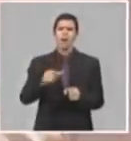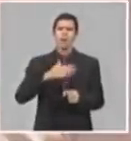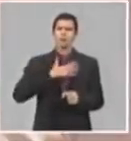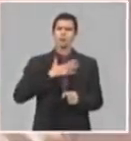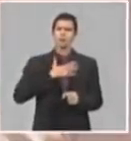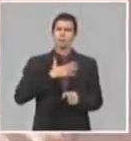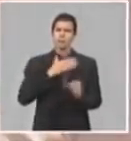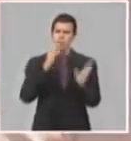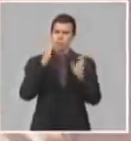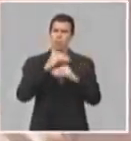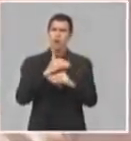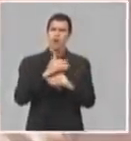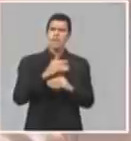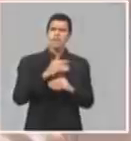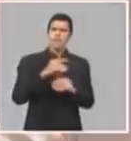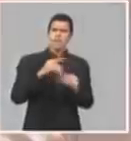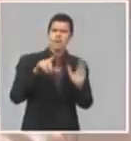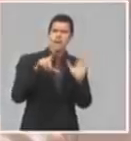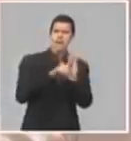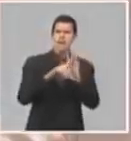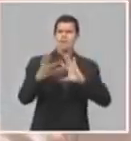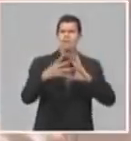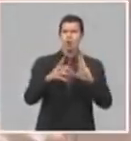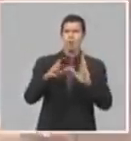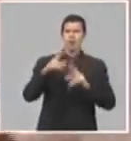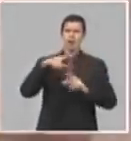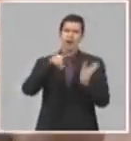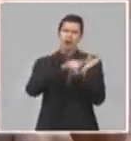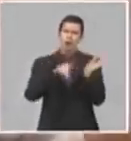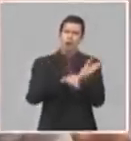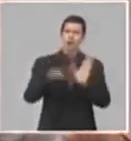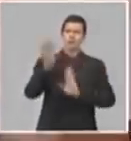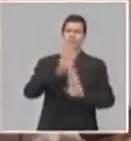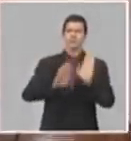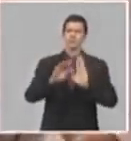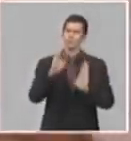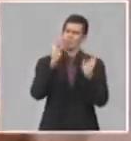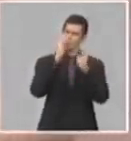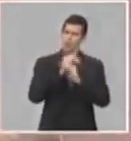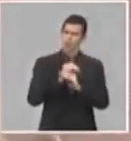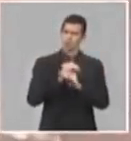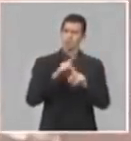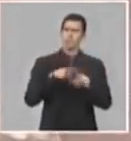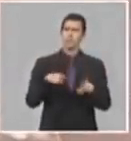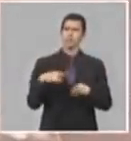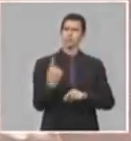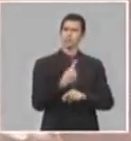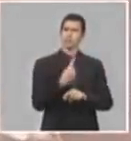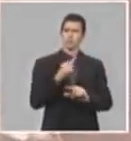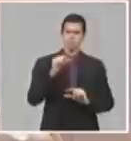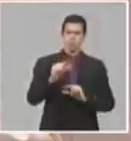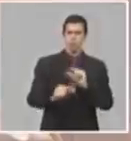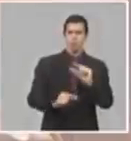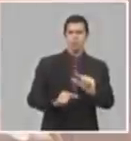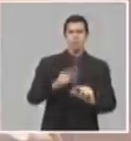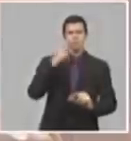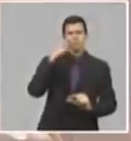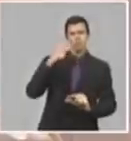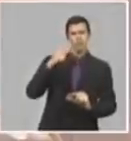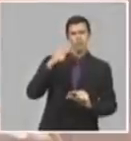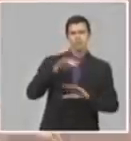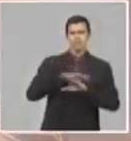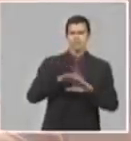la legislación lista para los temas de la constitución de las micro, pequeñas y medianas